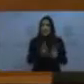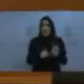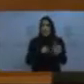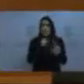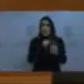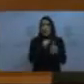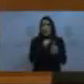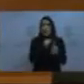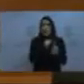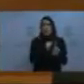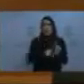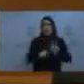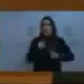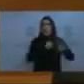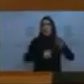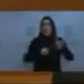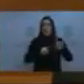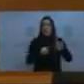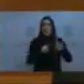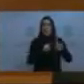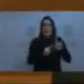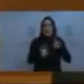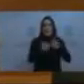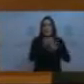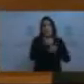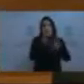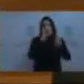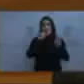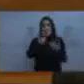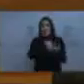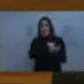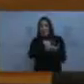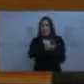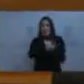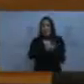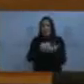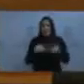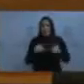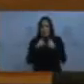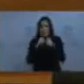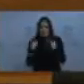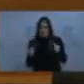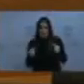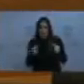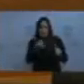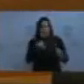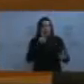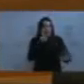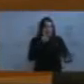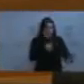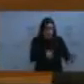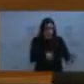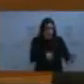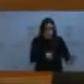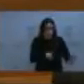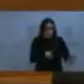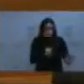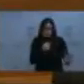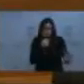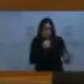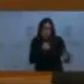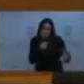de indefensión de los usuarios de la sanidad asturiana. Mintió entonces, y permítame este inciso,